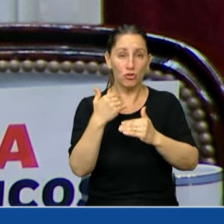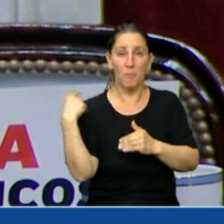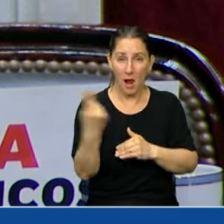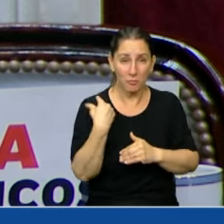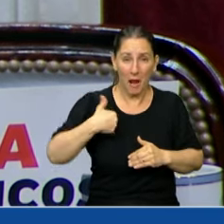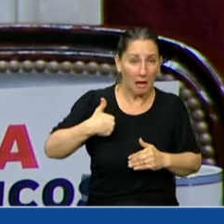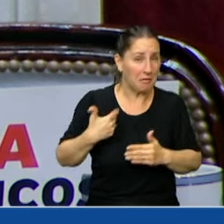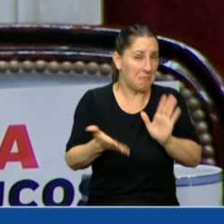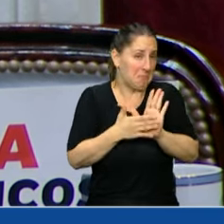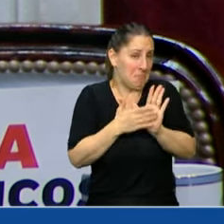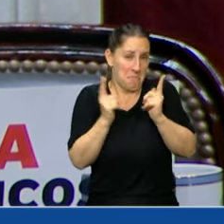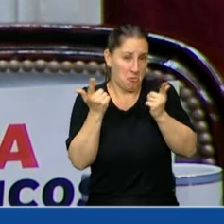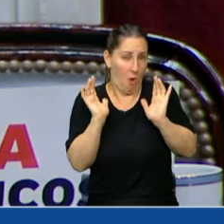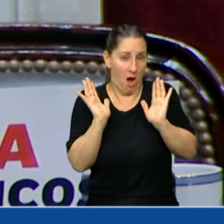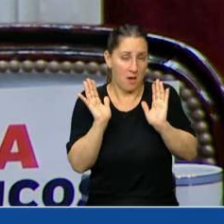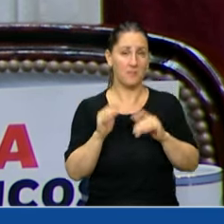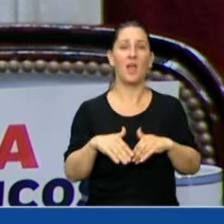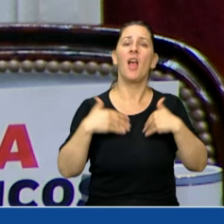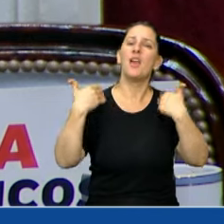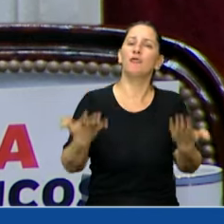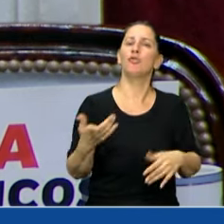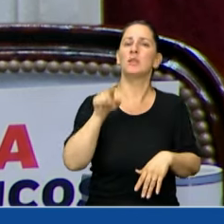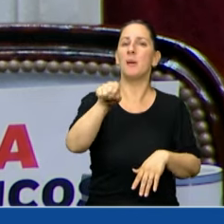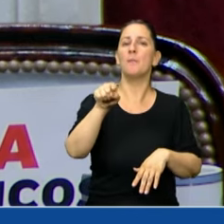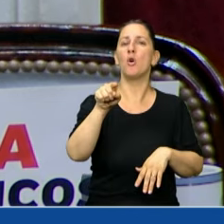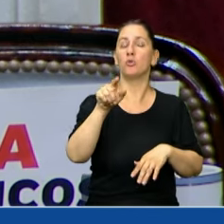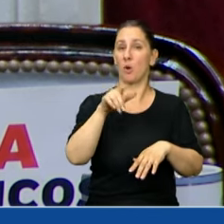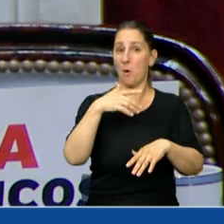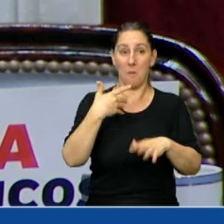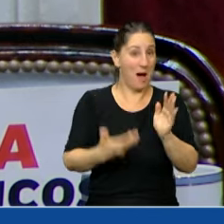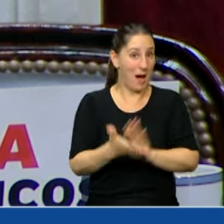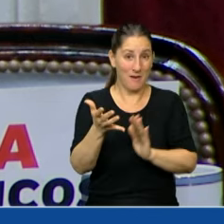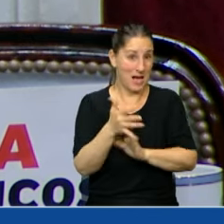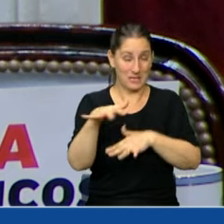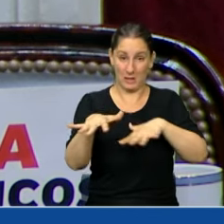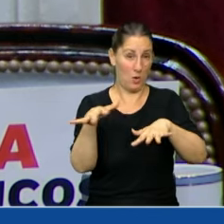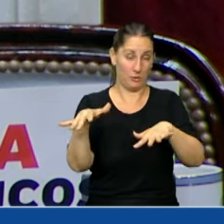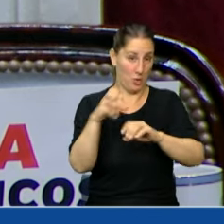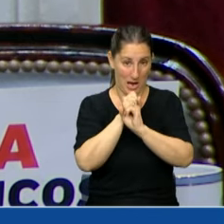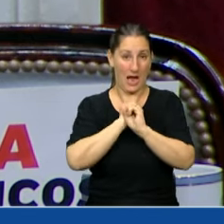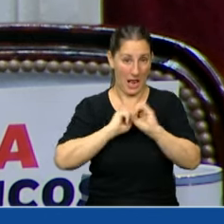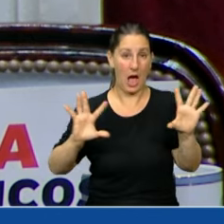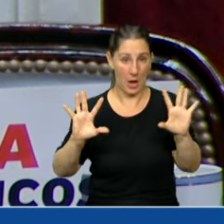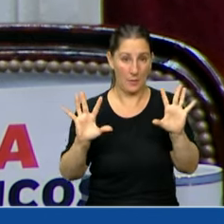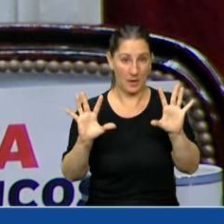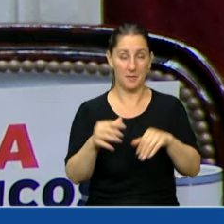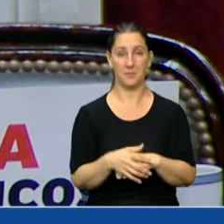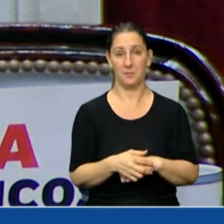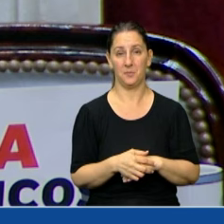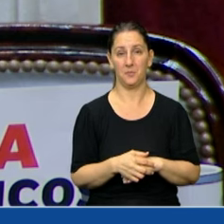del país entonces acá estamos FR un cóctel explosivo en y lo